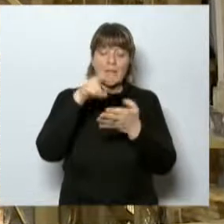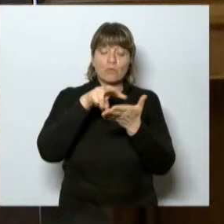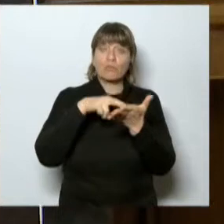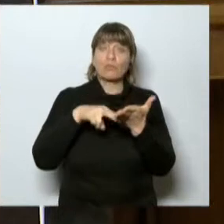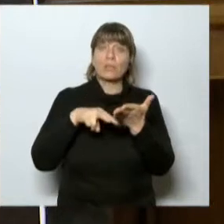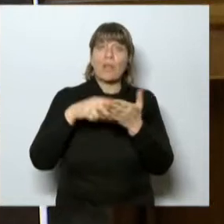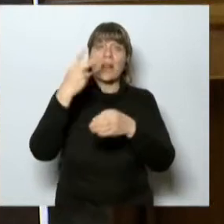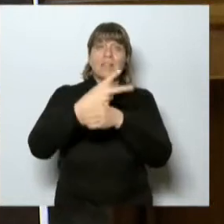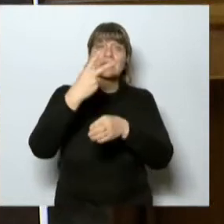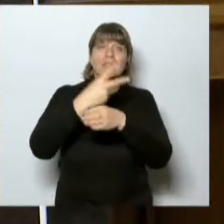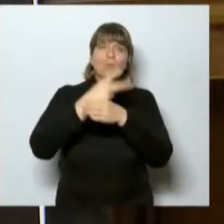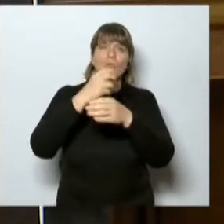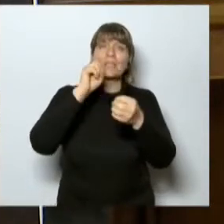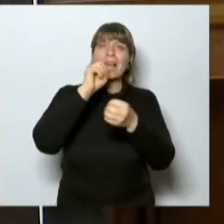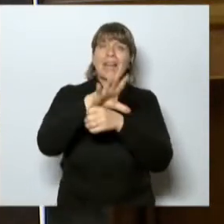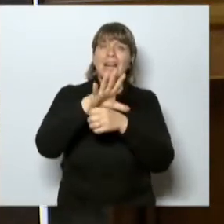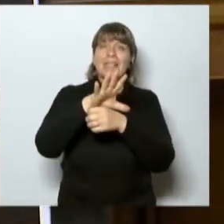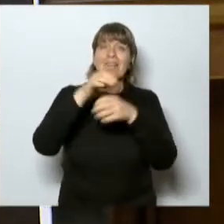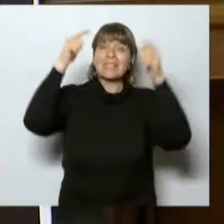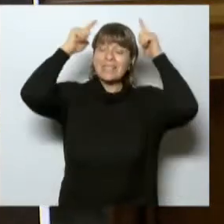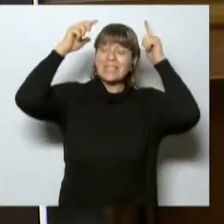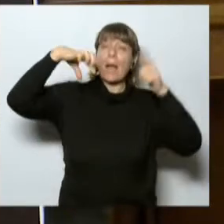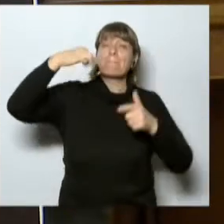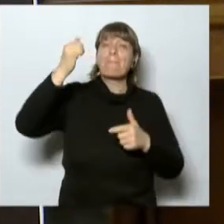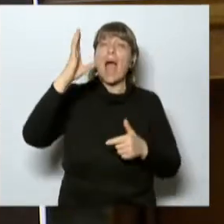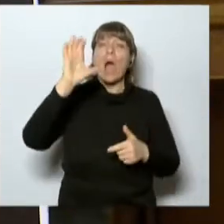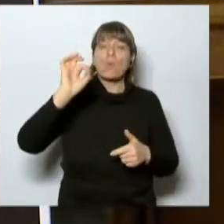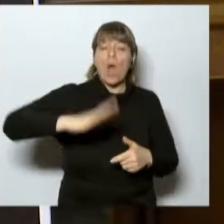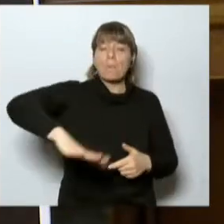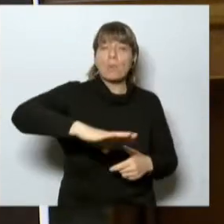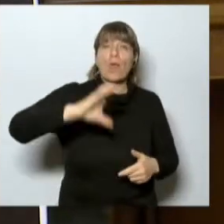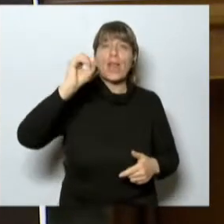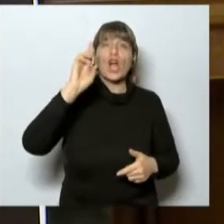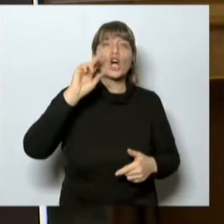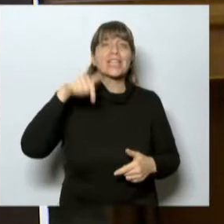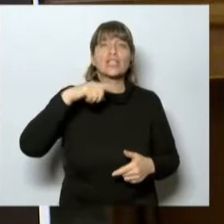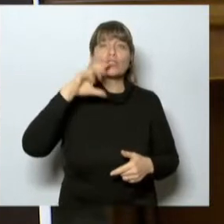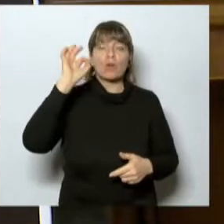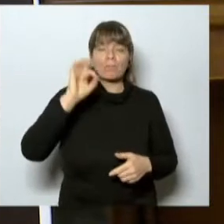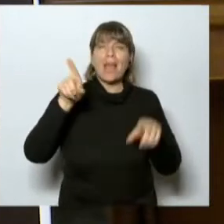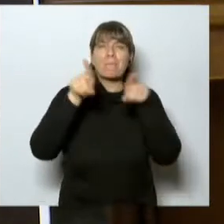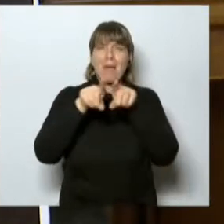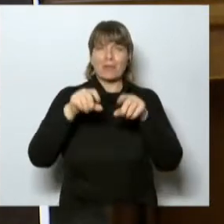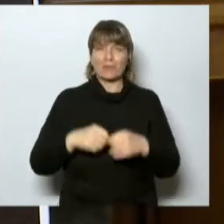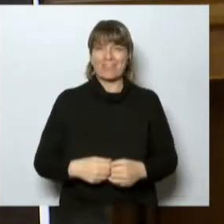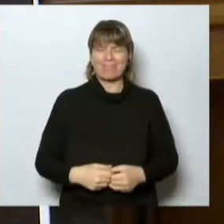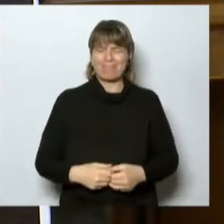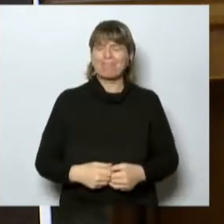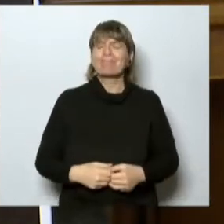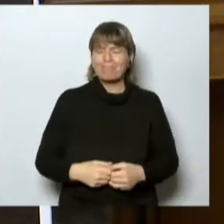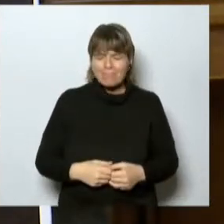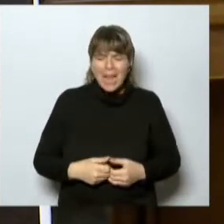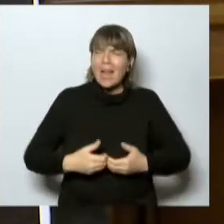Lectura de la segunda carta del apóstol San Pablo a los cristianos de Corinto. Hermanos, para